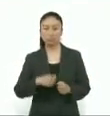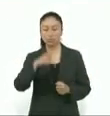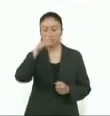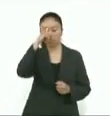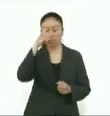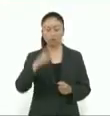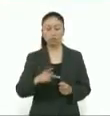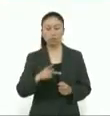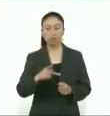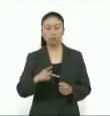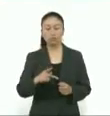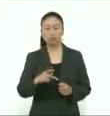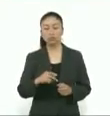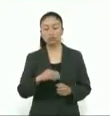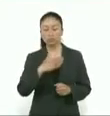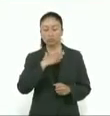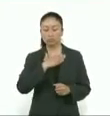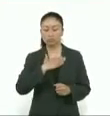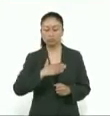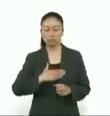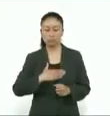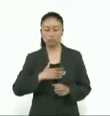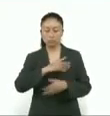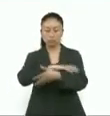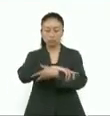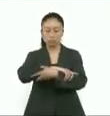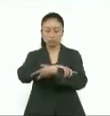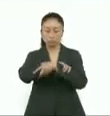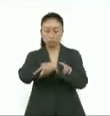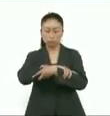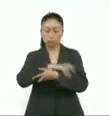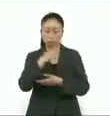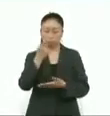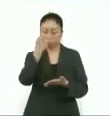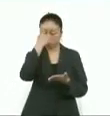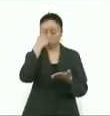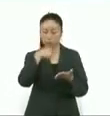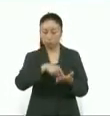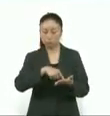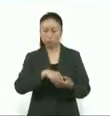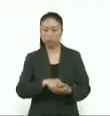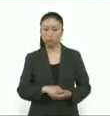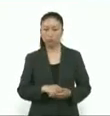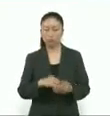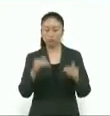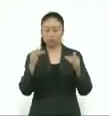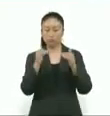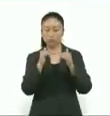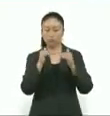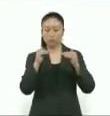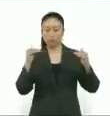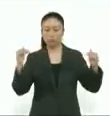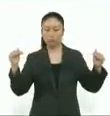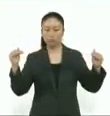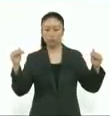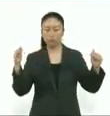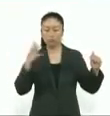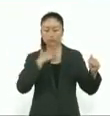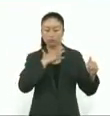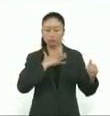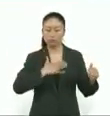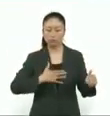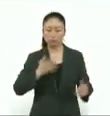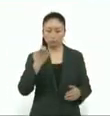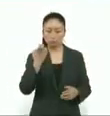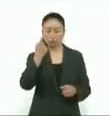justa, en una patria solidaria. Creemos en la igualdad y en la